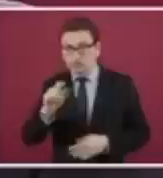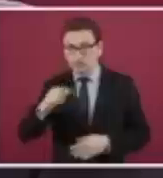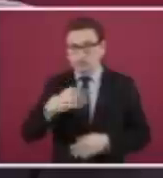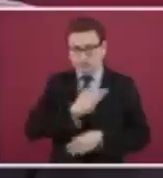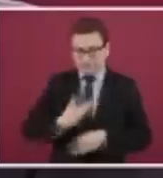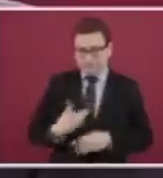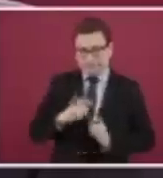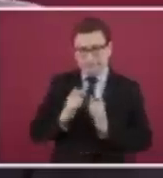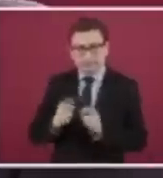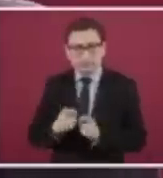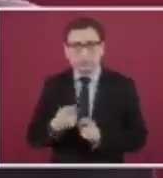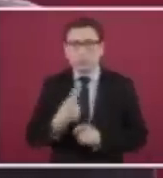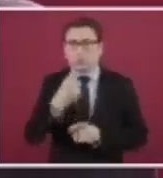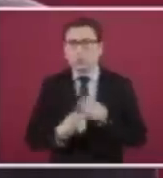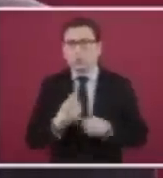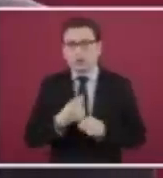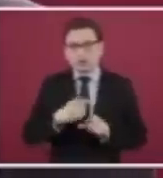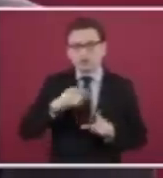de